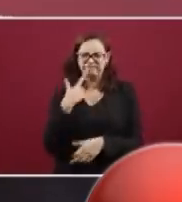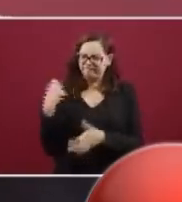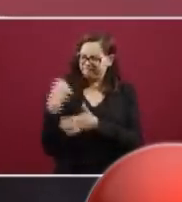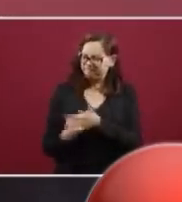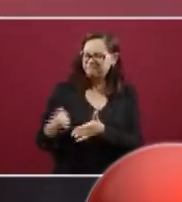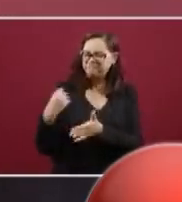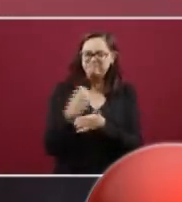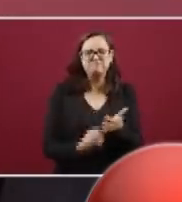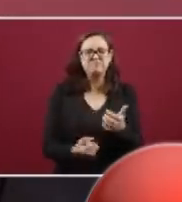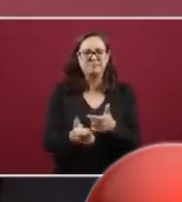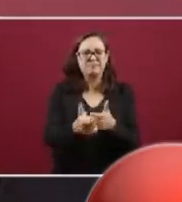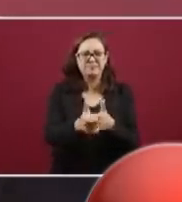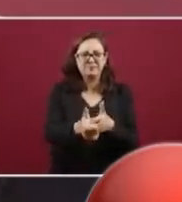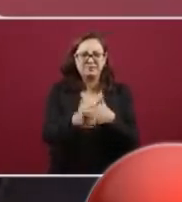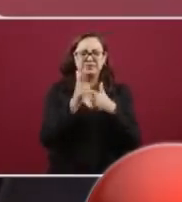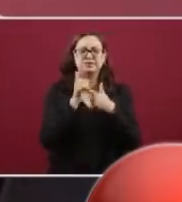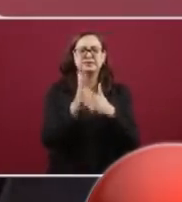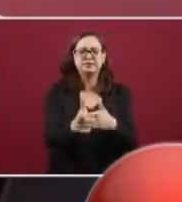aunque